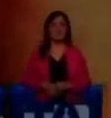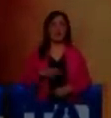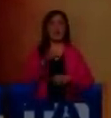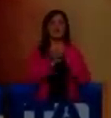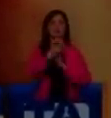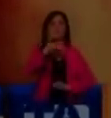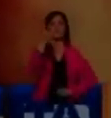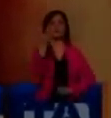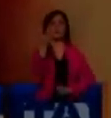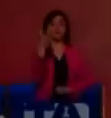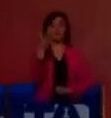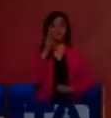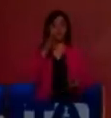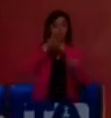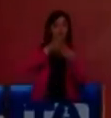2012 emprendimos